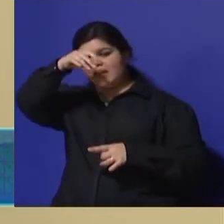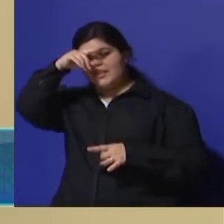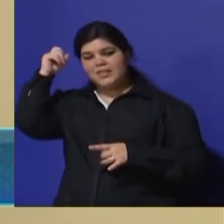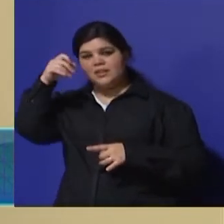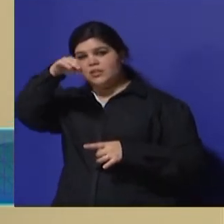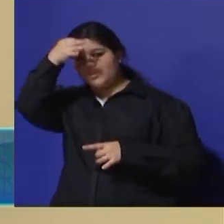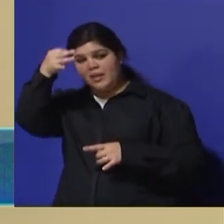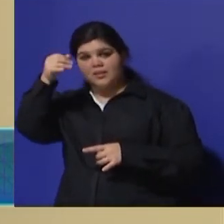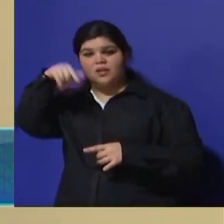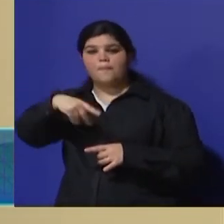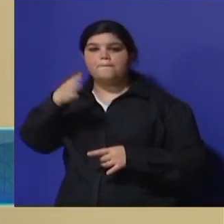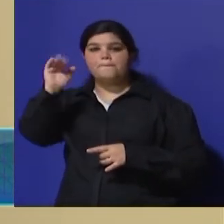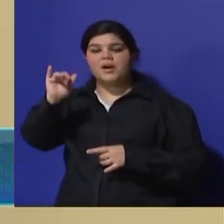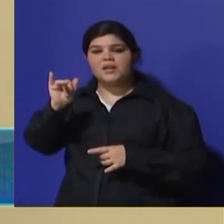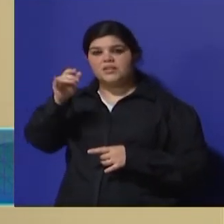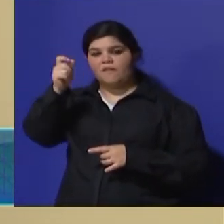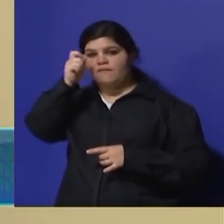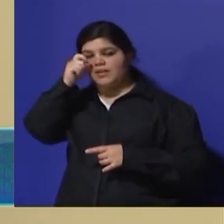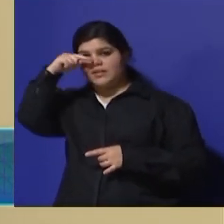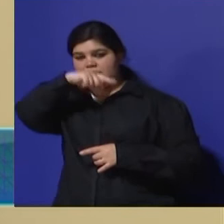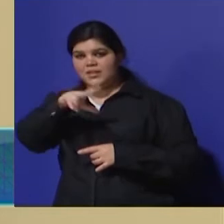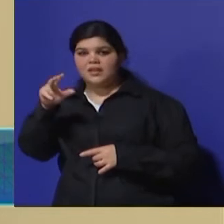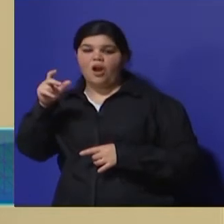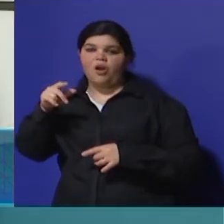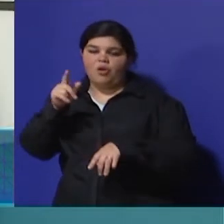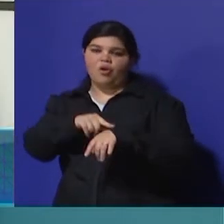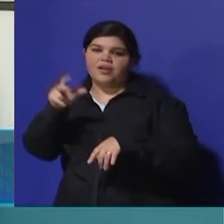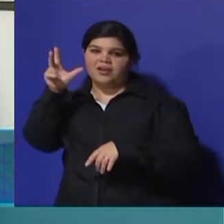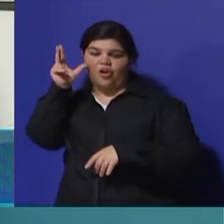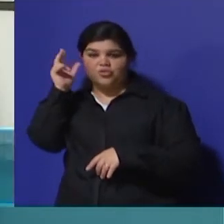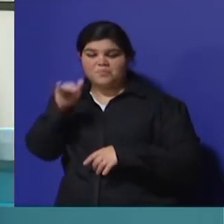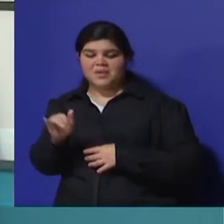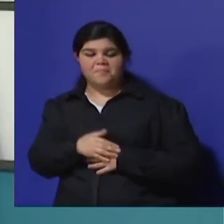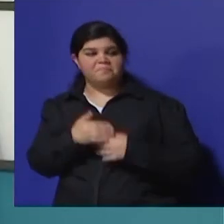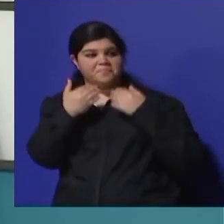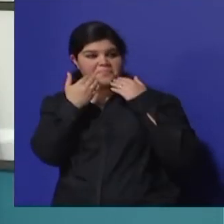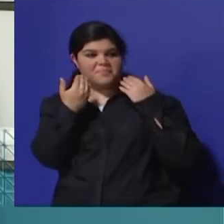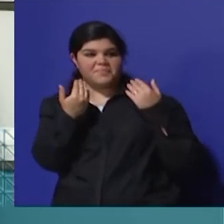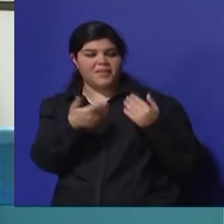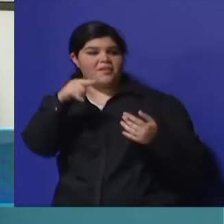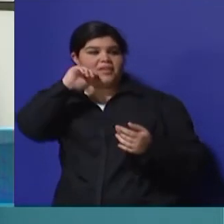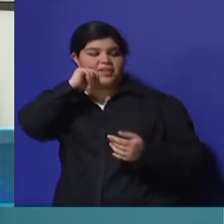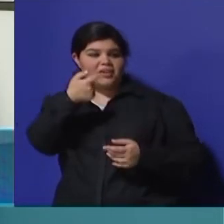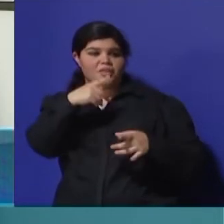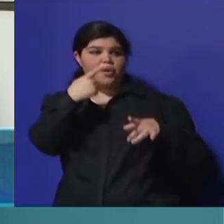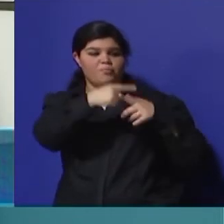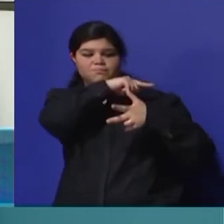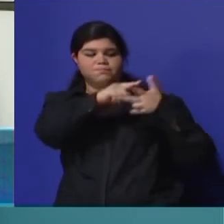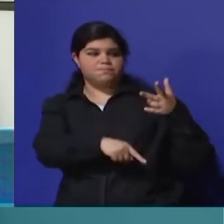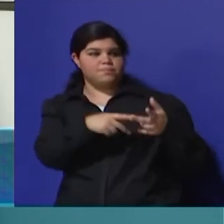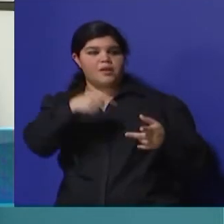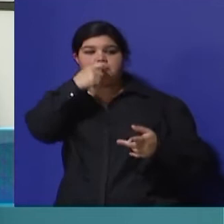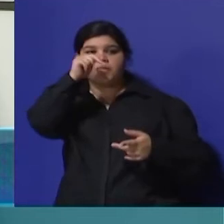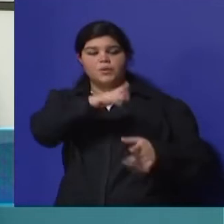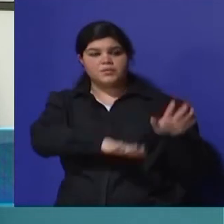martes 27, 20:30 horas en el Teatro El Taller. Gis, espectacular todos los avances del FIGHT para las próximas semanas en la provincia de